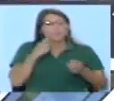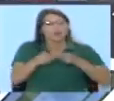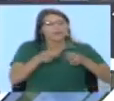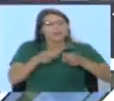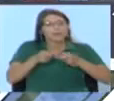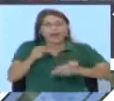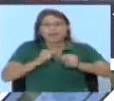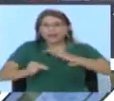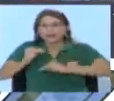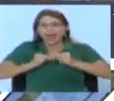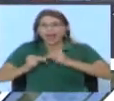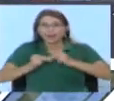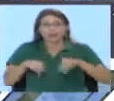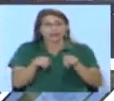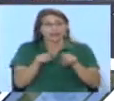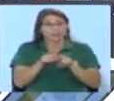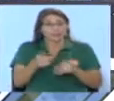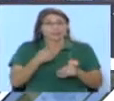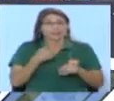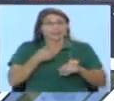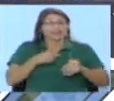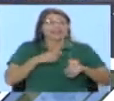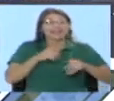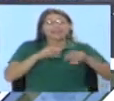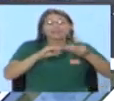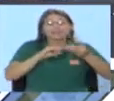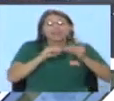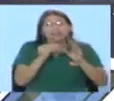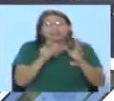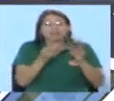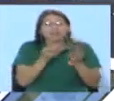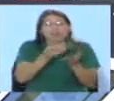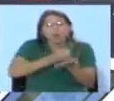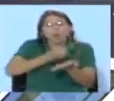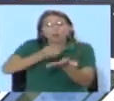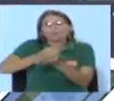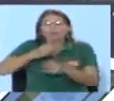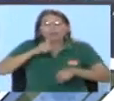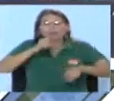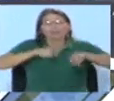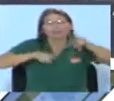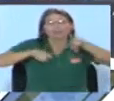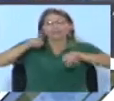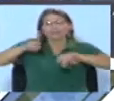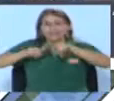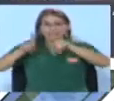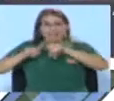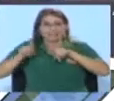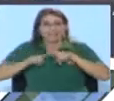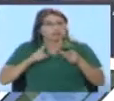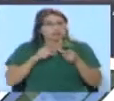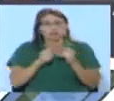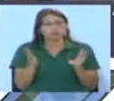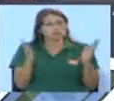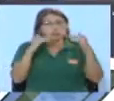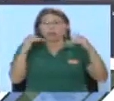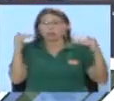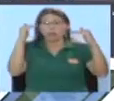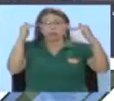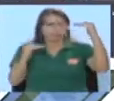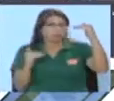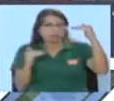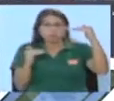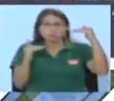tarifas diferenciadas, que es parte del modelo que nosotros proponemos, no vamos a estimular la brecha, porque si queremos incentivar que el consumo en la zona rural